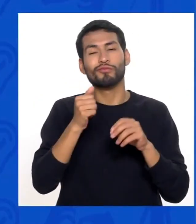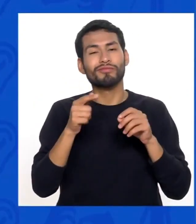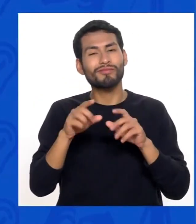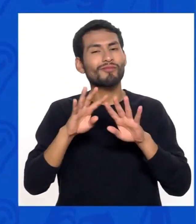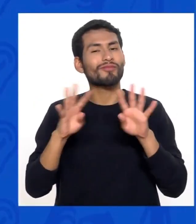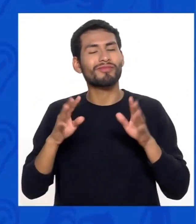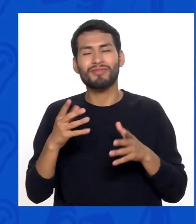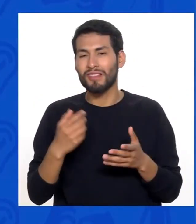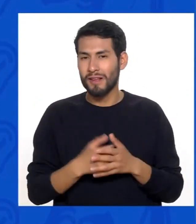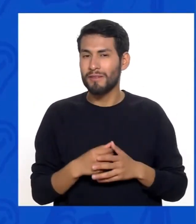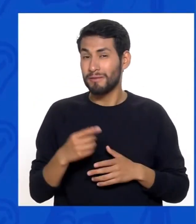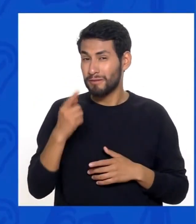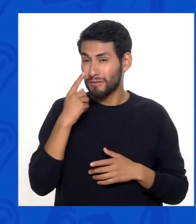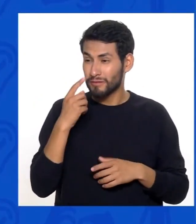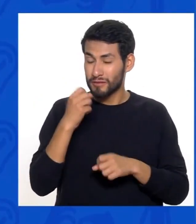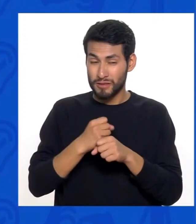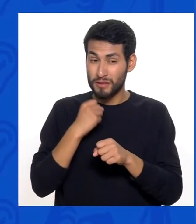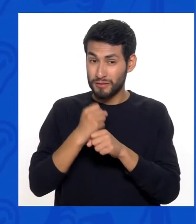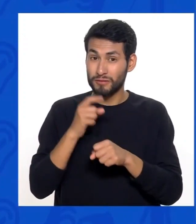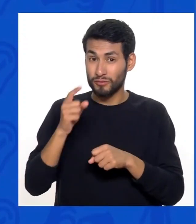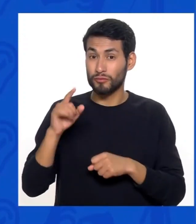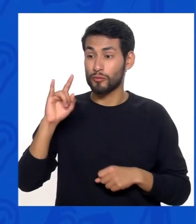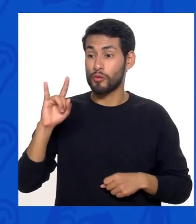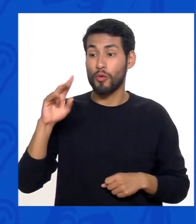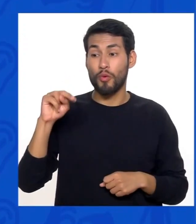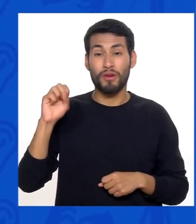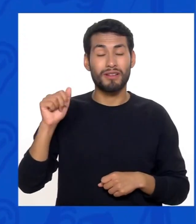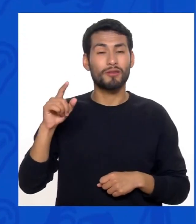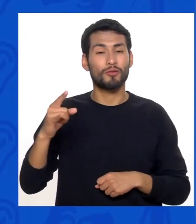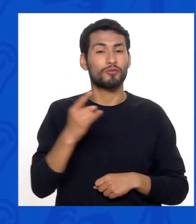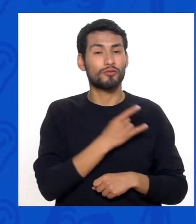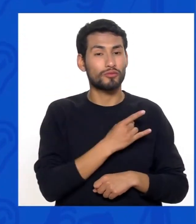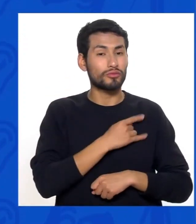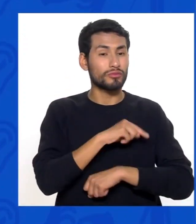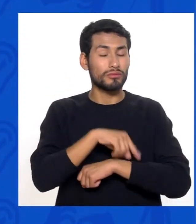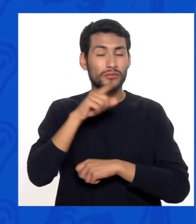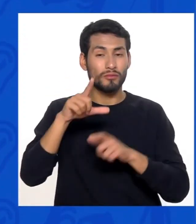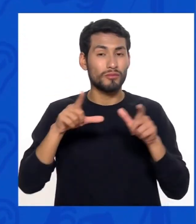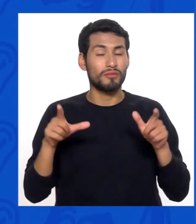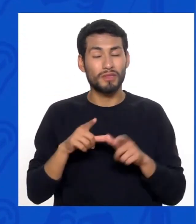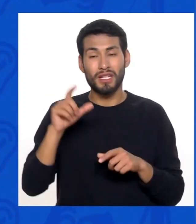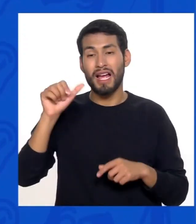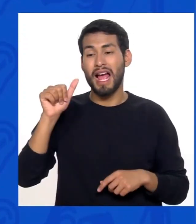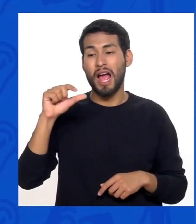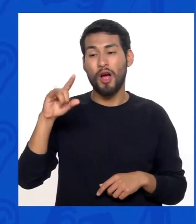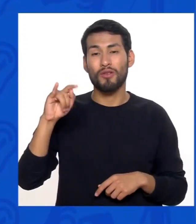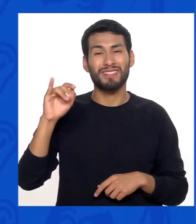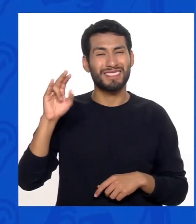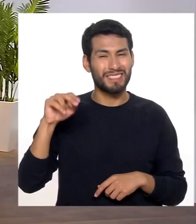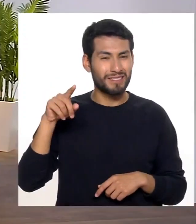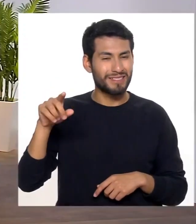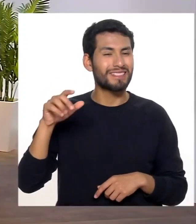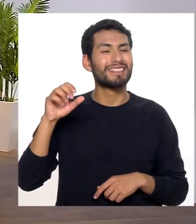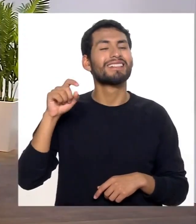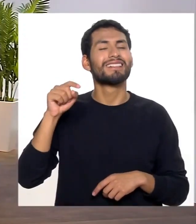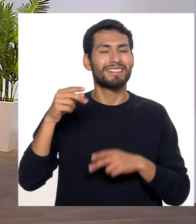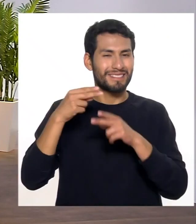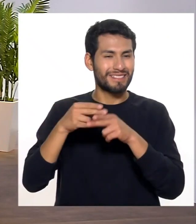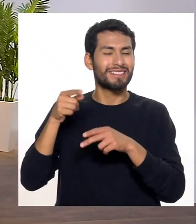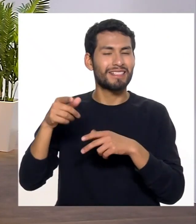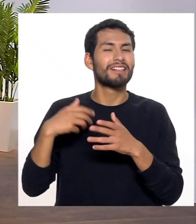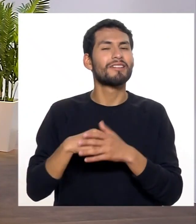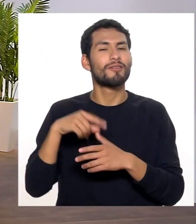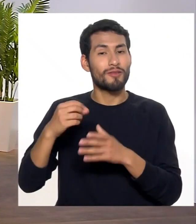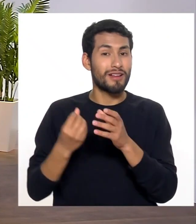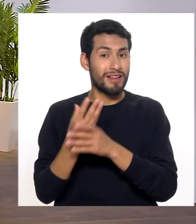Y conociendo el trabajo que hace la UNSA, que es la Universidad Nacional San Agustín, sabemos que ellos tienen también